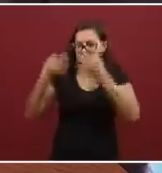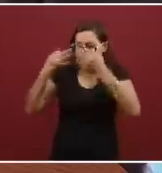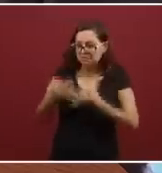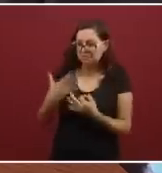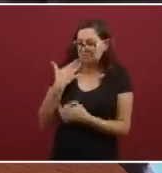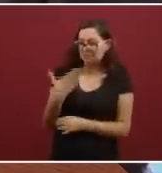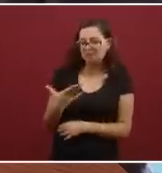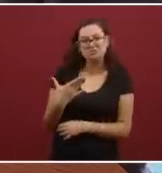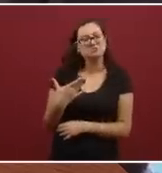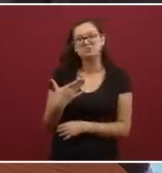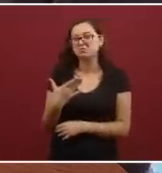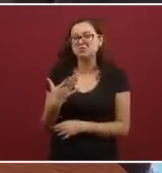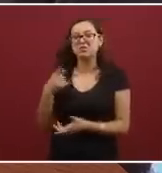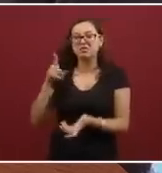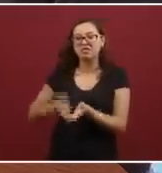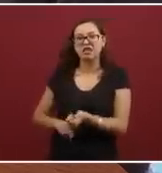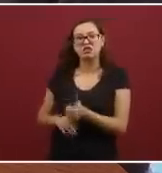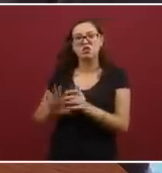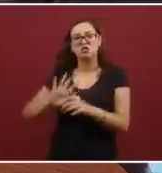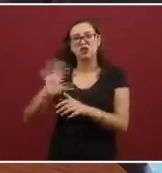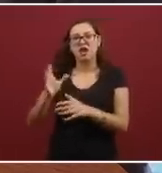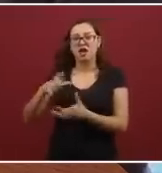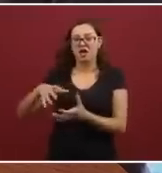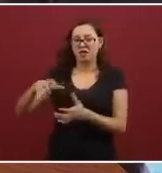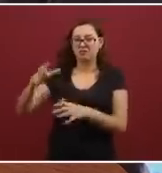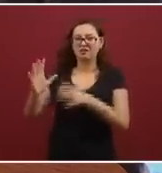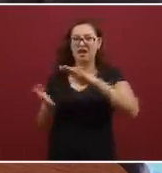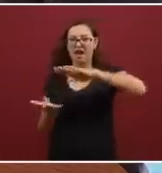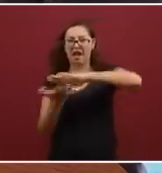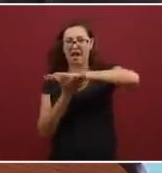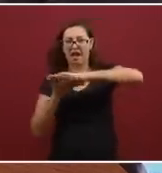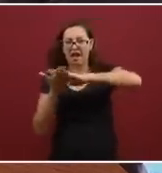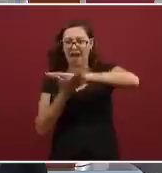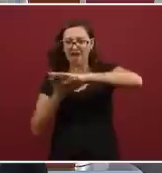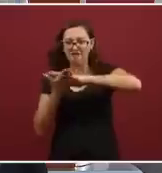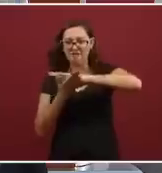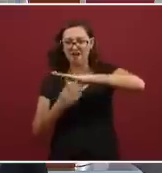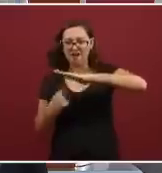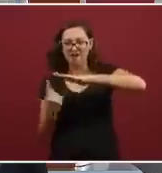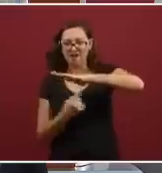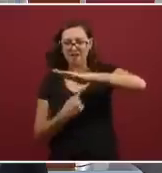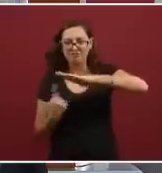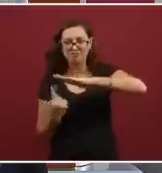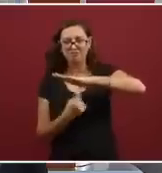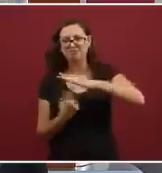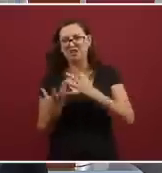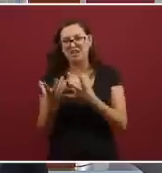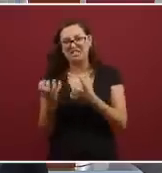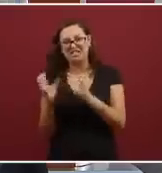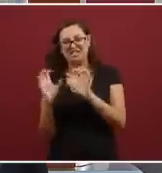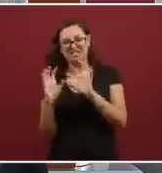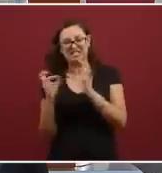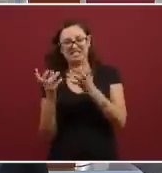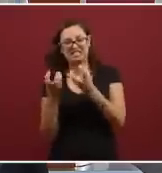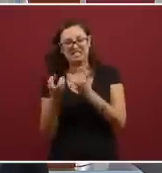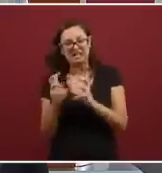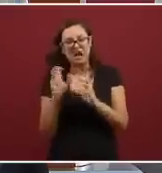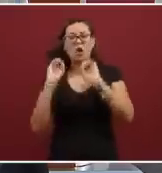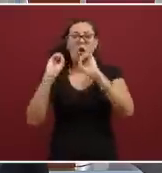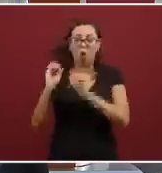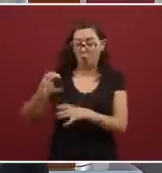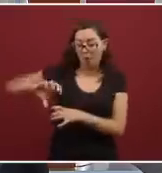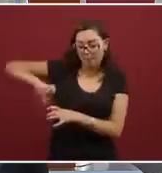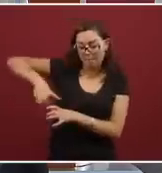o estaban corroídos de la base o mal la válvula. Y esto representa un peligro para los usuarios, por